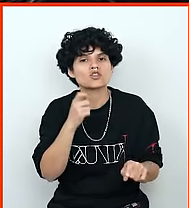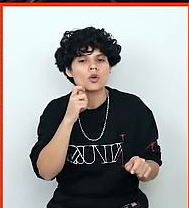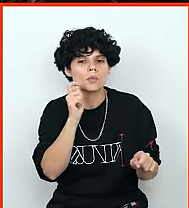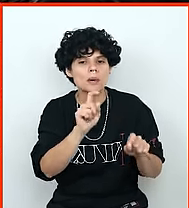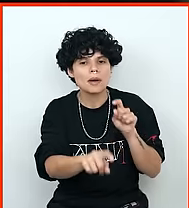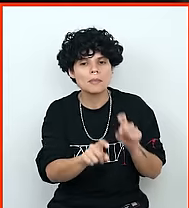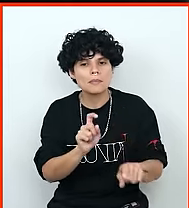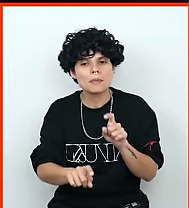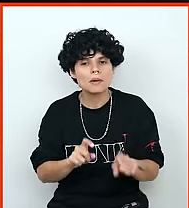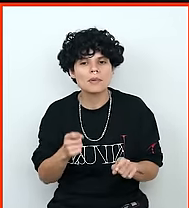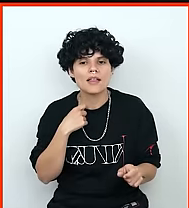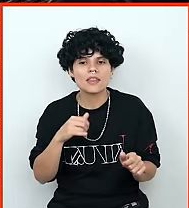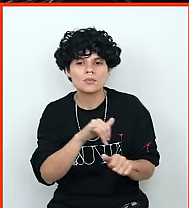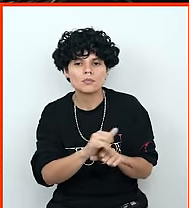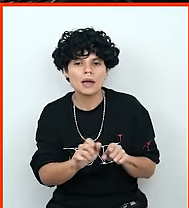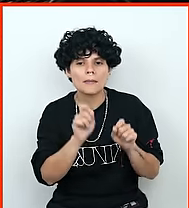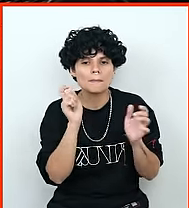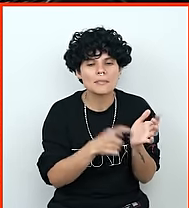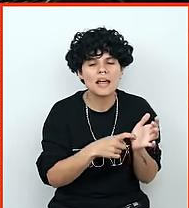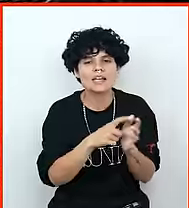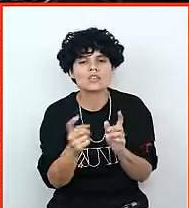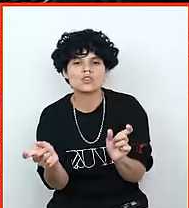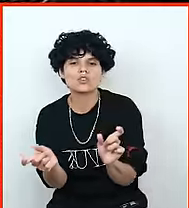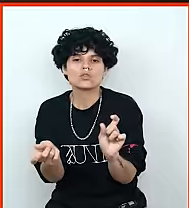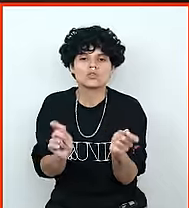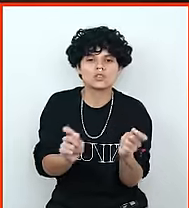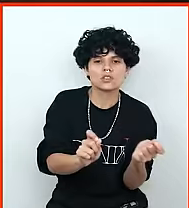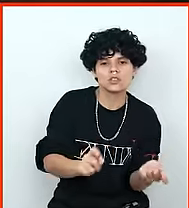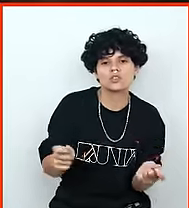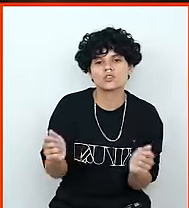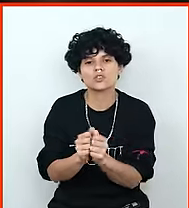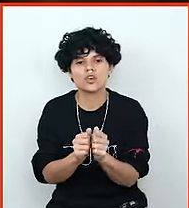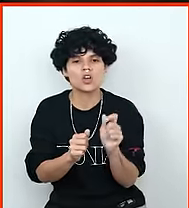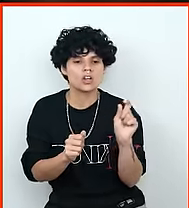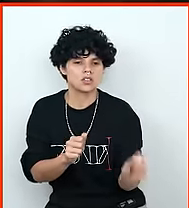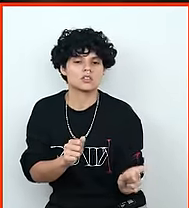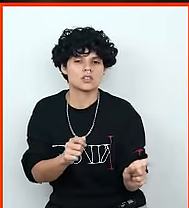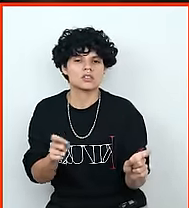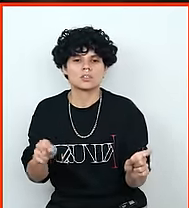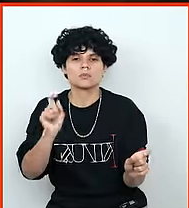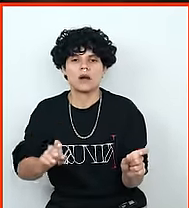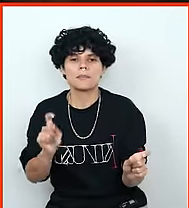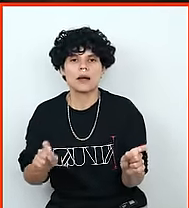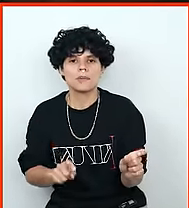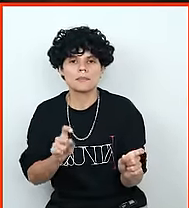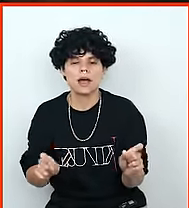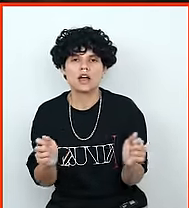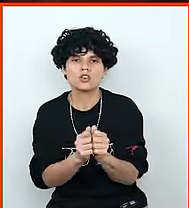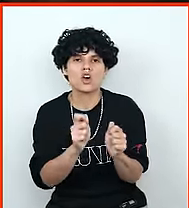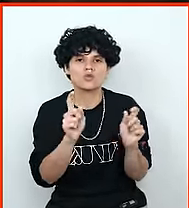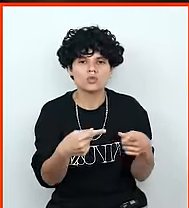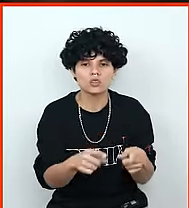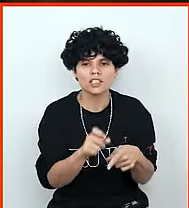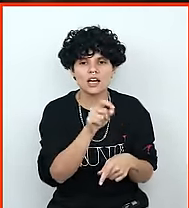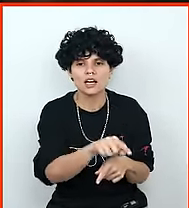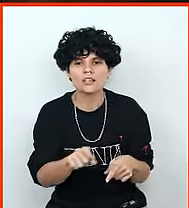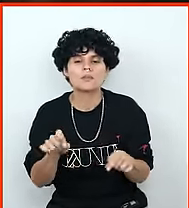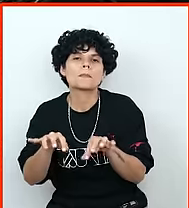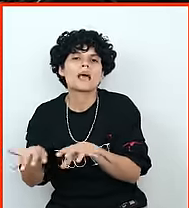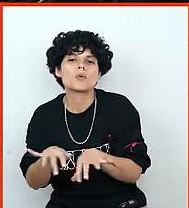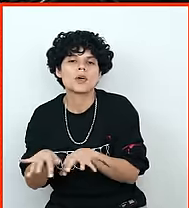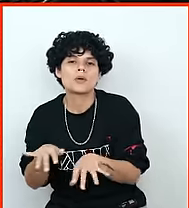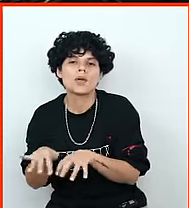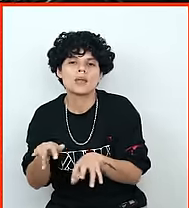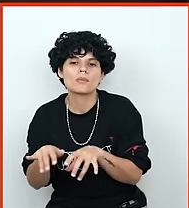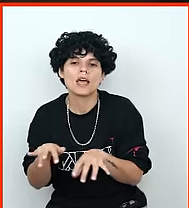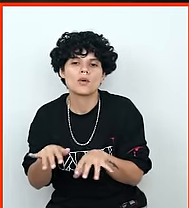bombo, plato, caja, bombo, plato, caja. Entonces, le ponía play después, lo rebobinaba y empezaba a sonar el bombo, el plato y la caja. Y en otro cassette empezaba a grabar entonces, ya sonando con esa web play acá,